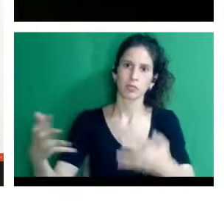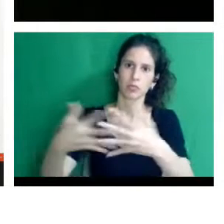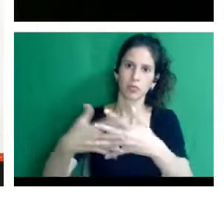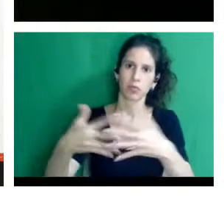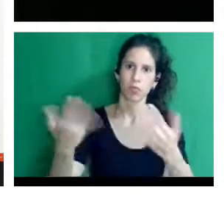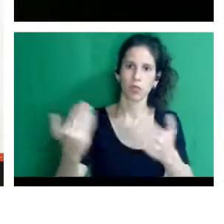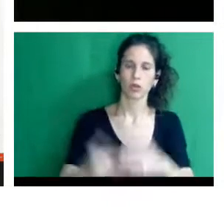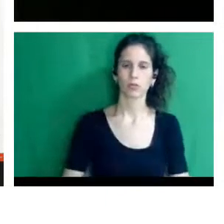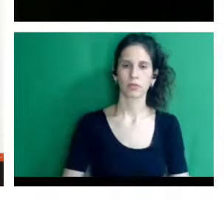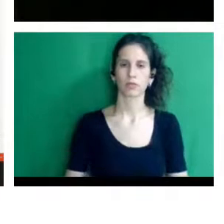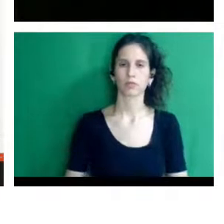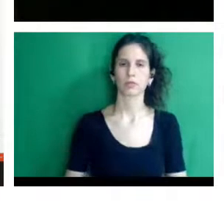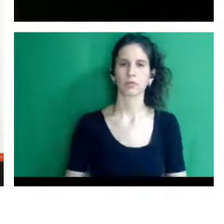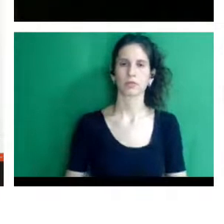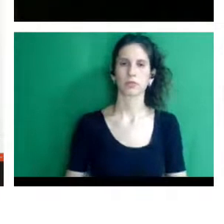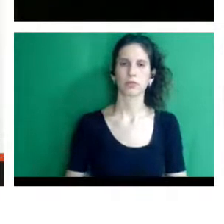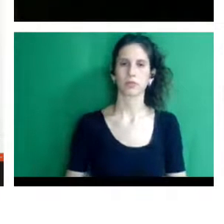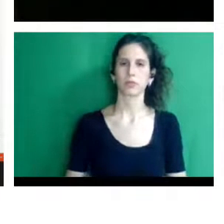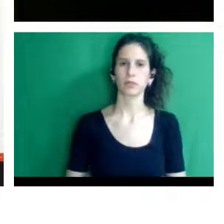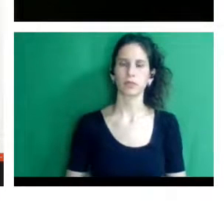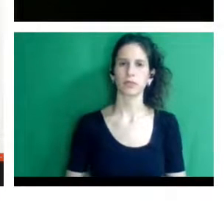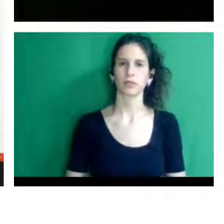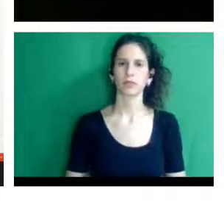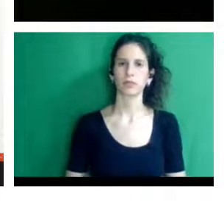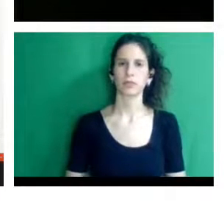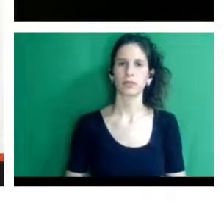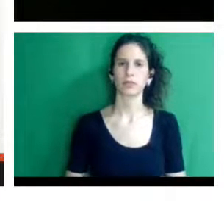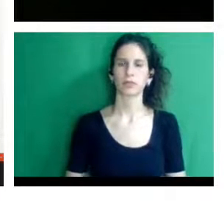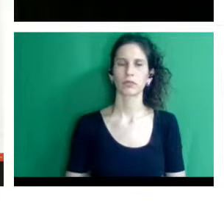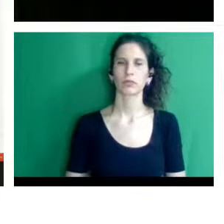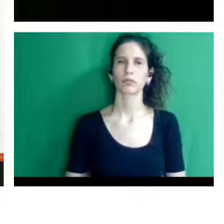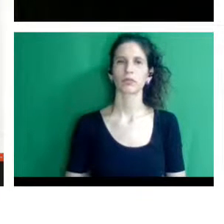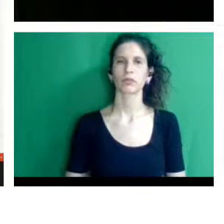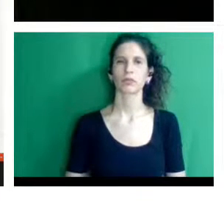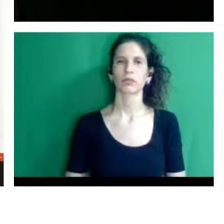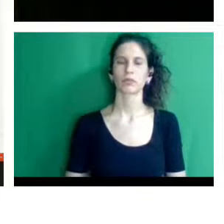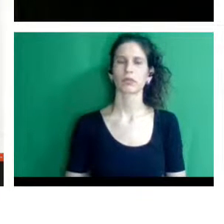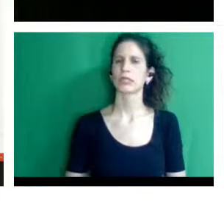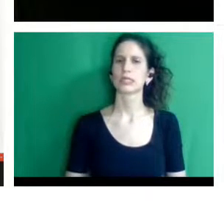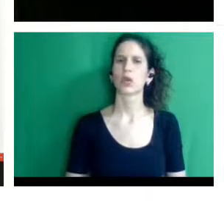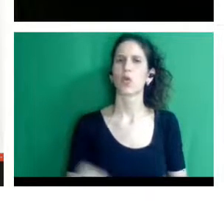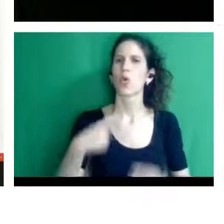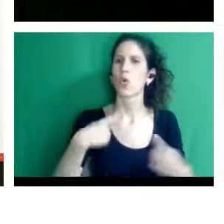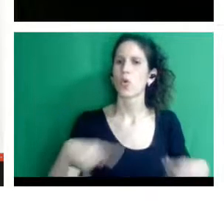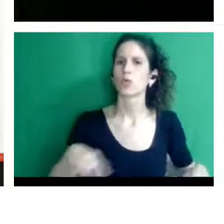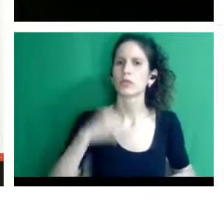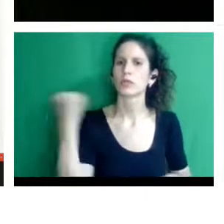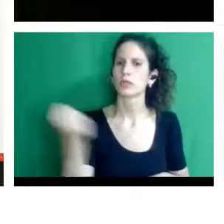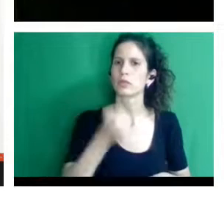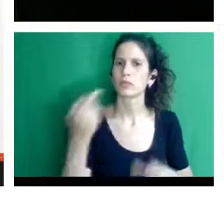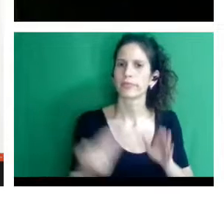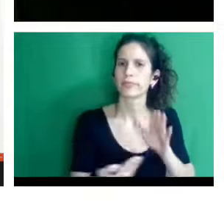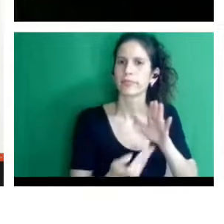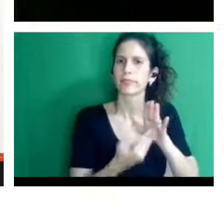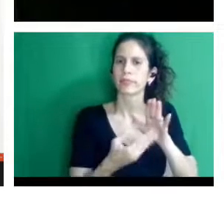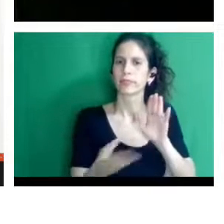generales para la construcción de esta guía. Entonces, el primero, algunos eventos como los Juegos Olímpicos o